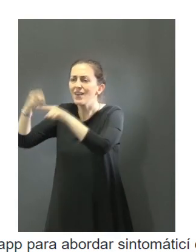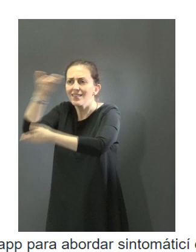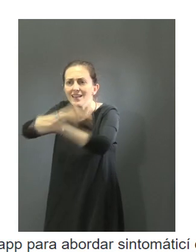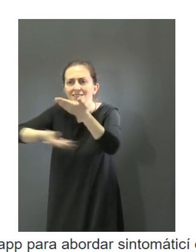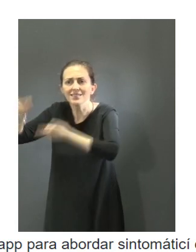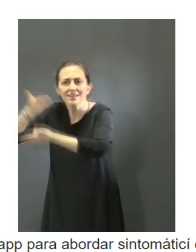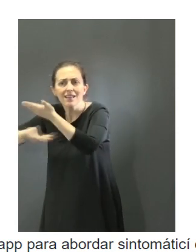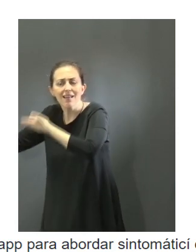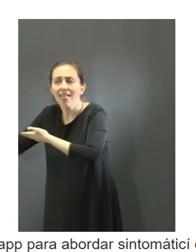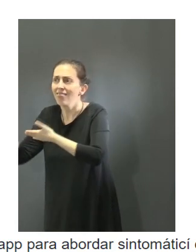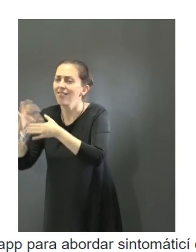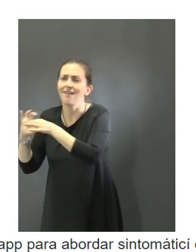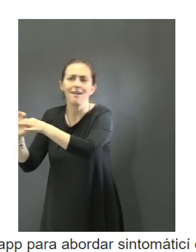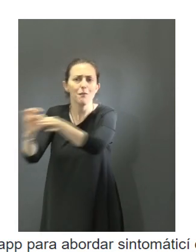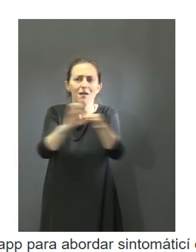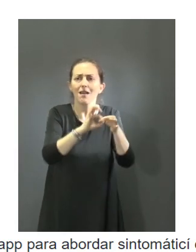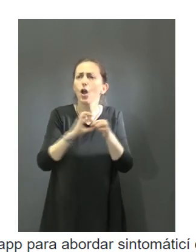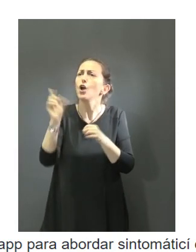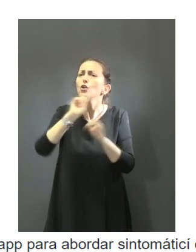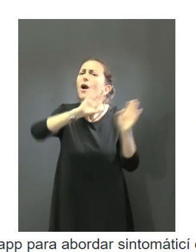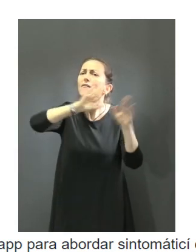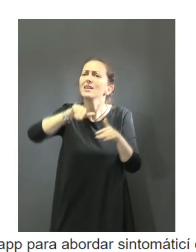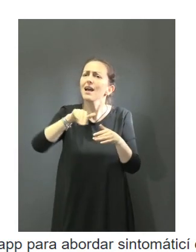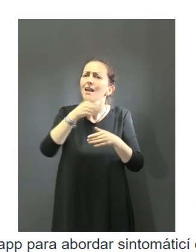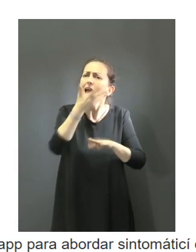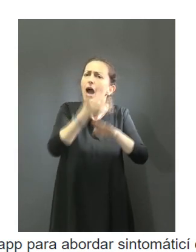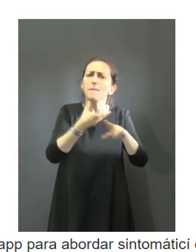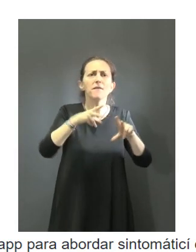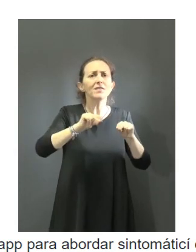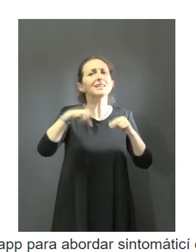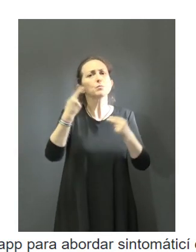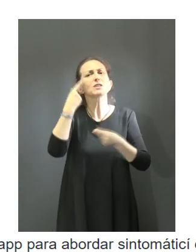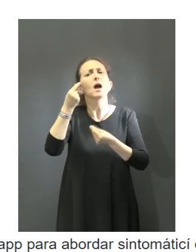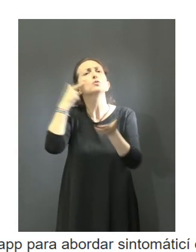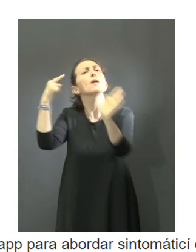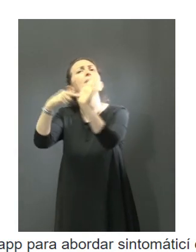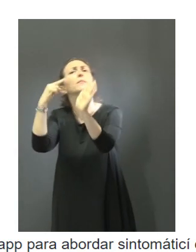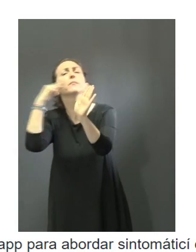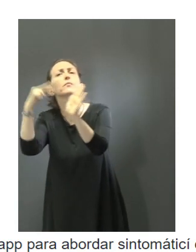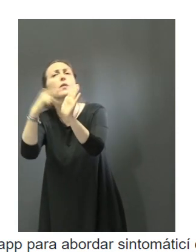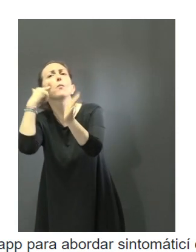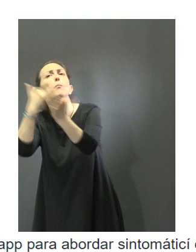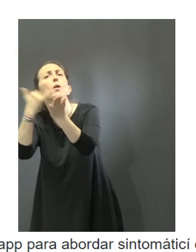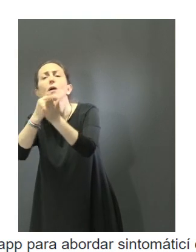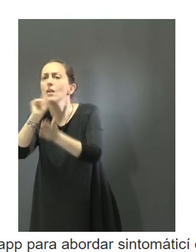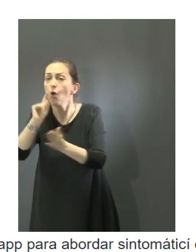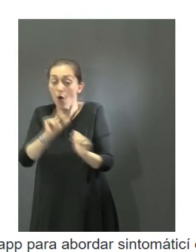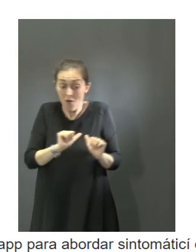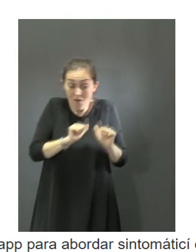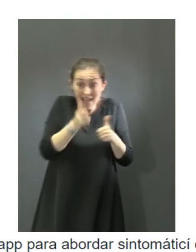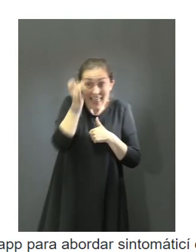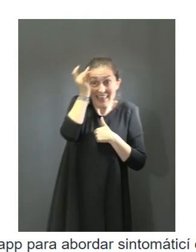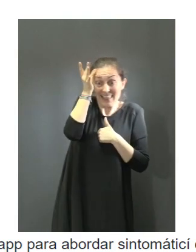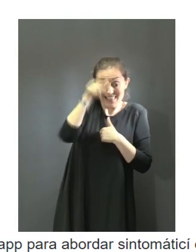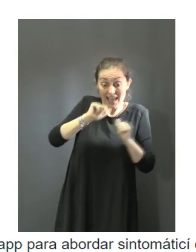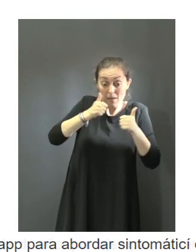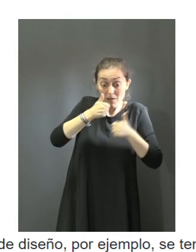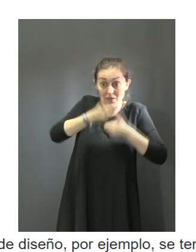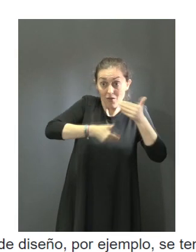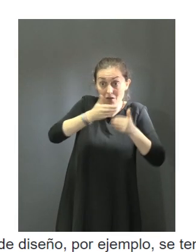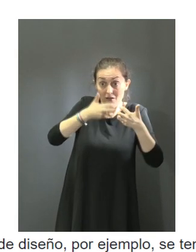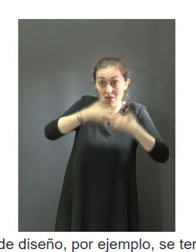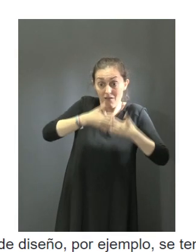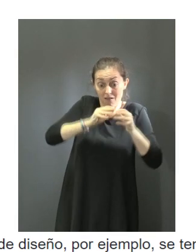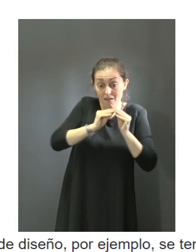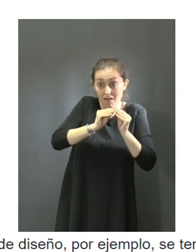la validación cuando ya está acabado el producto, sino desde la idea original, desde que se va a empezar a trabajar en el desarrollo